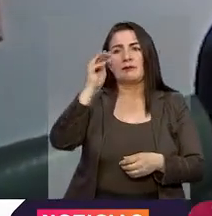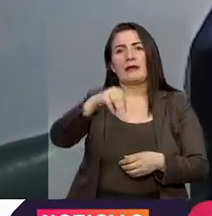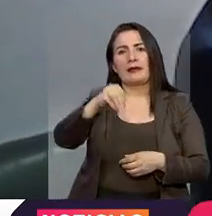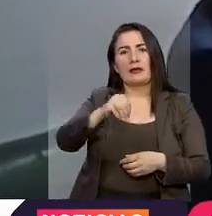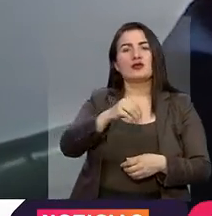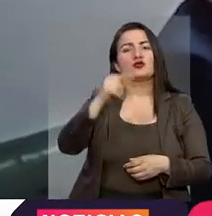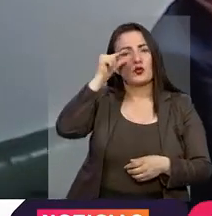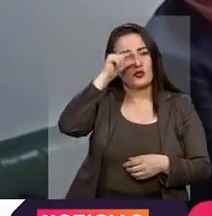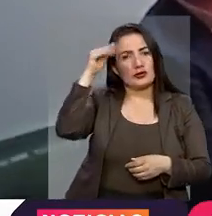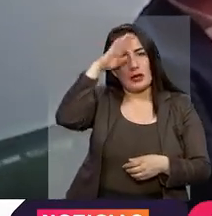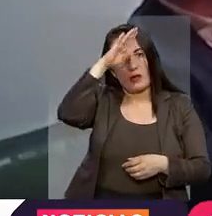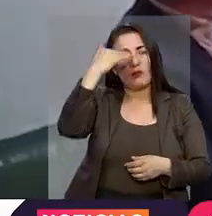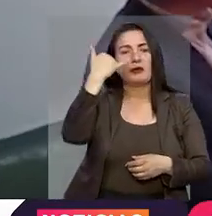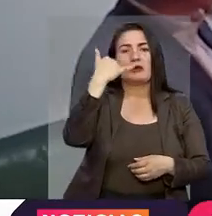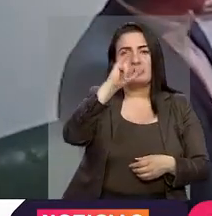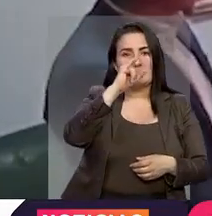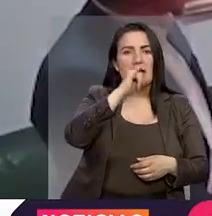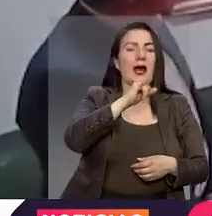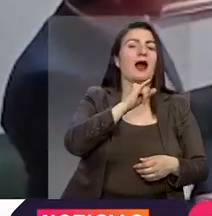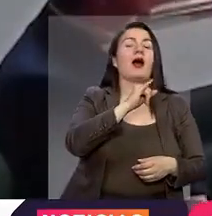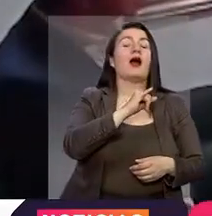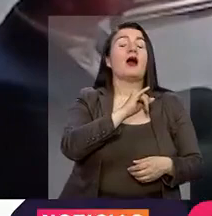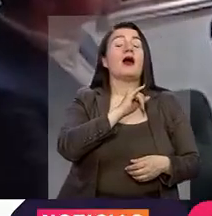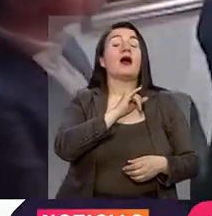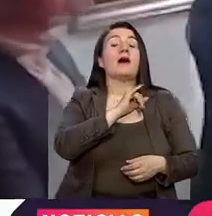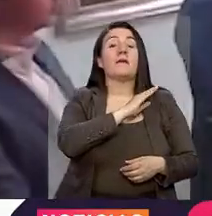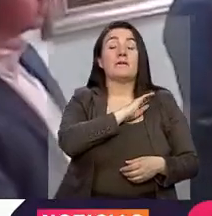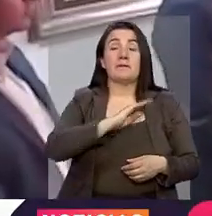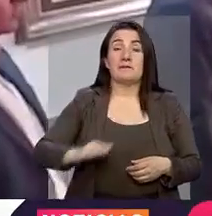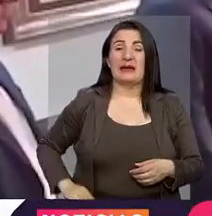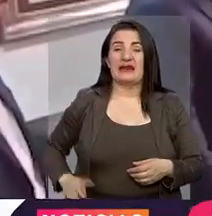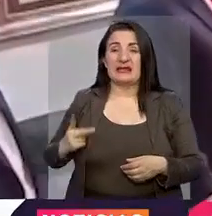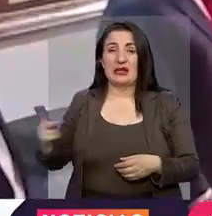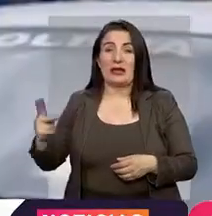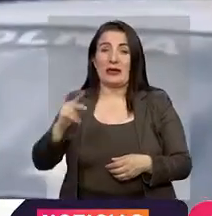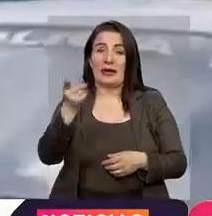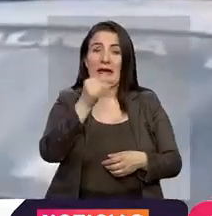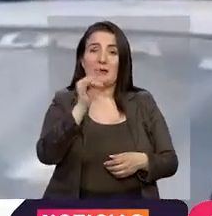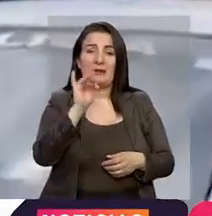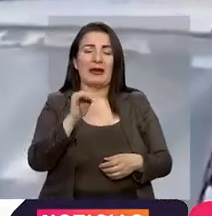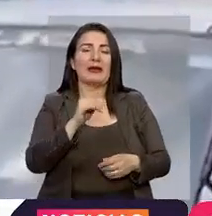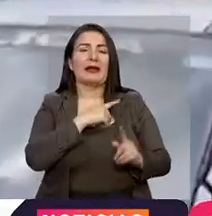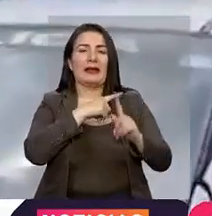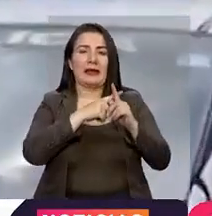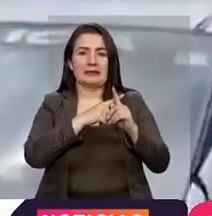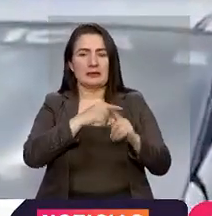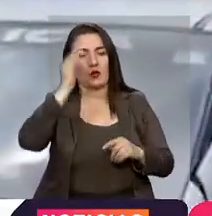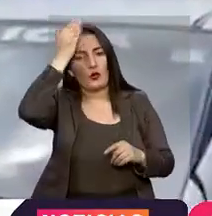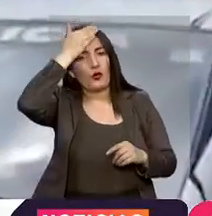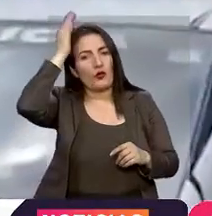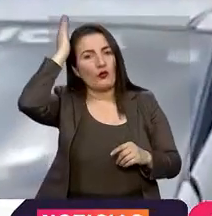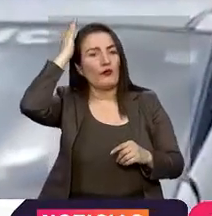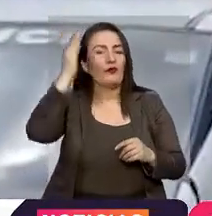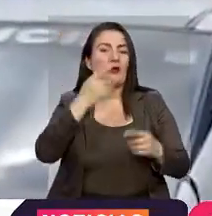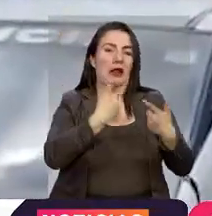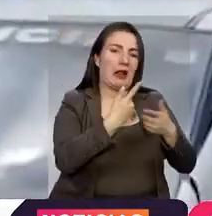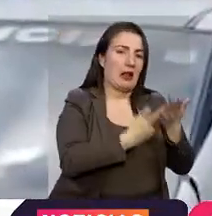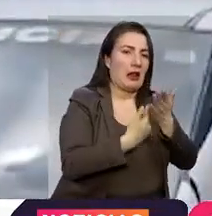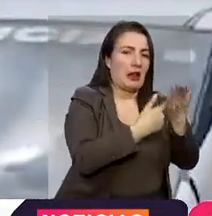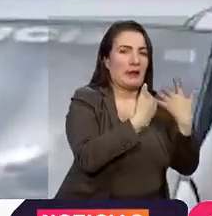petro se reunió con el ex vicepresidente germán vargas lleras y el ex candidato presidencial rodolfo hernández